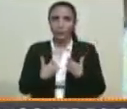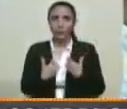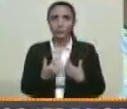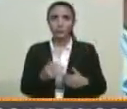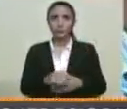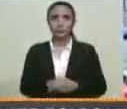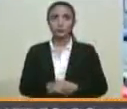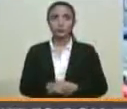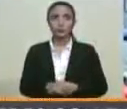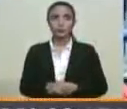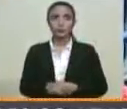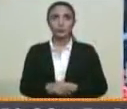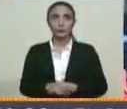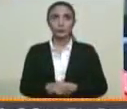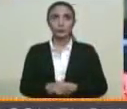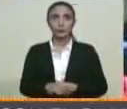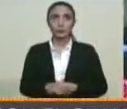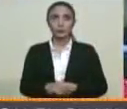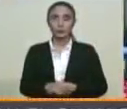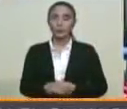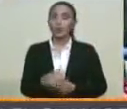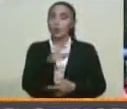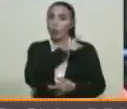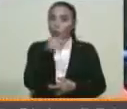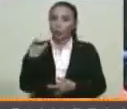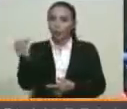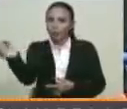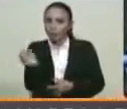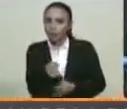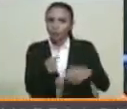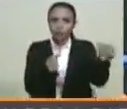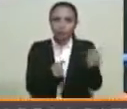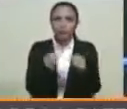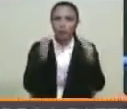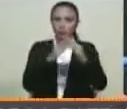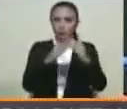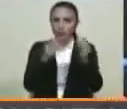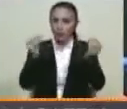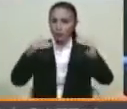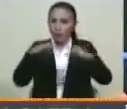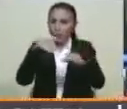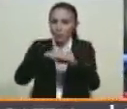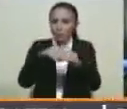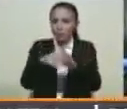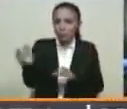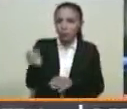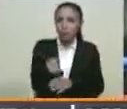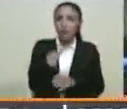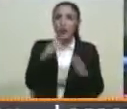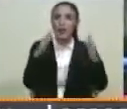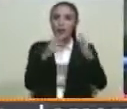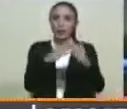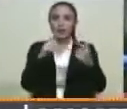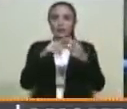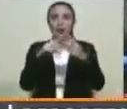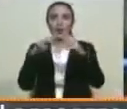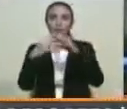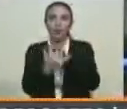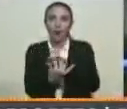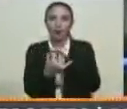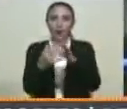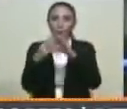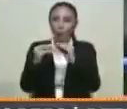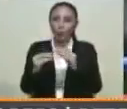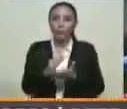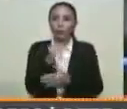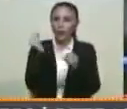¿Ustedes van a buscar más votos en su casa? ¿En su barrio, en